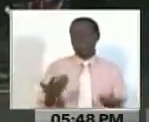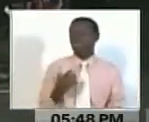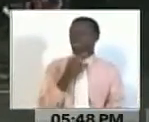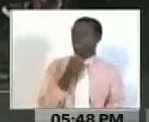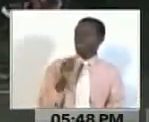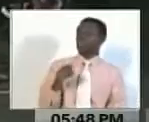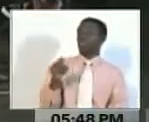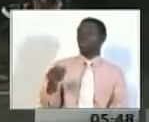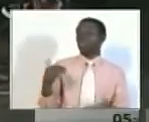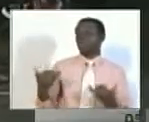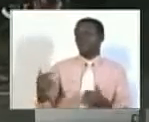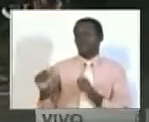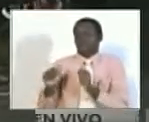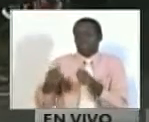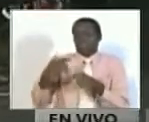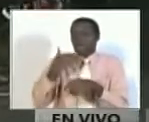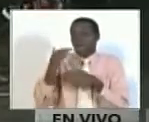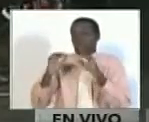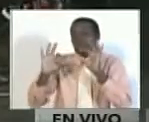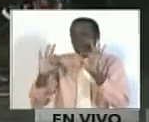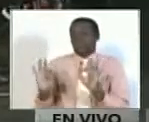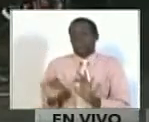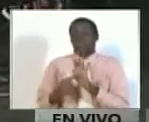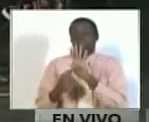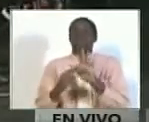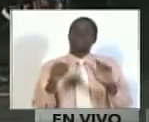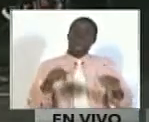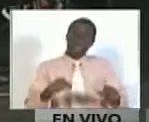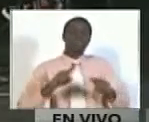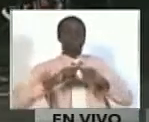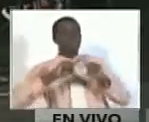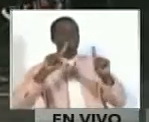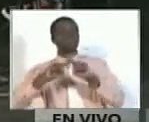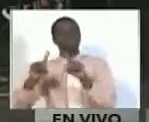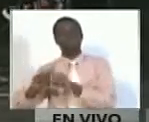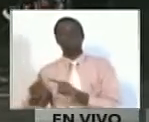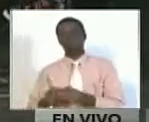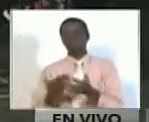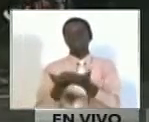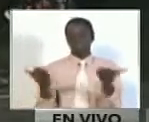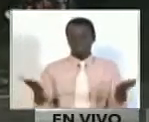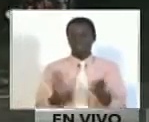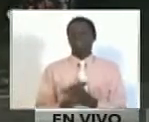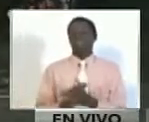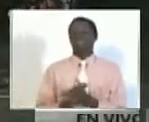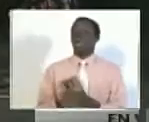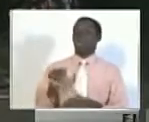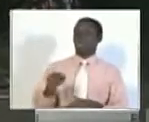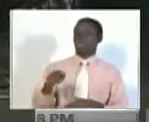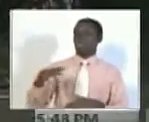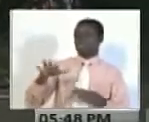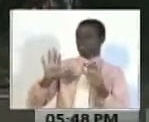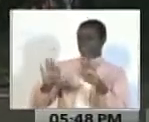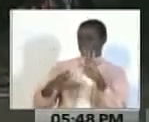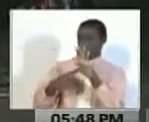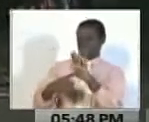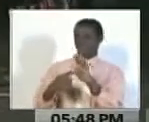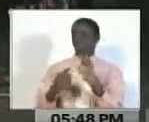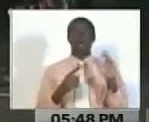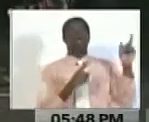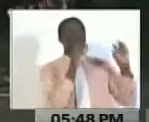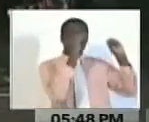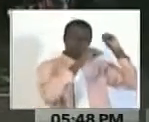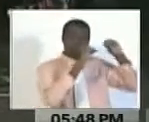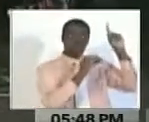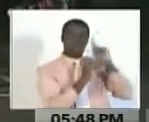empezamos con la tabla del 2. Bueno, porque es parte de la diversidad que tenemos nosotros aquí, ¿no? De esa oferta que van a ver estos programadores,